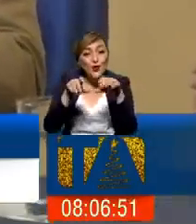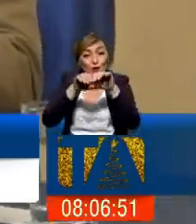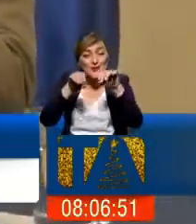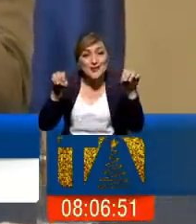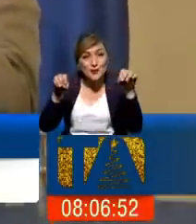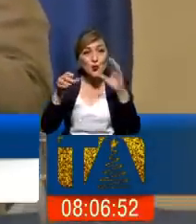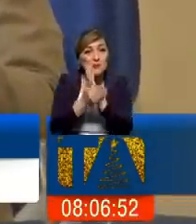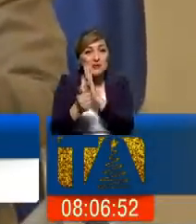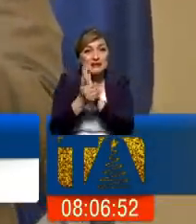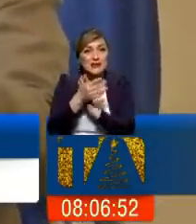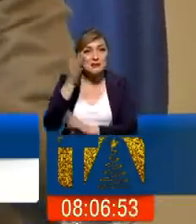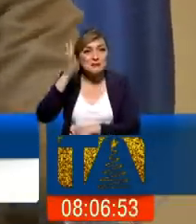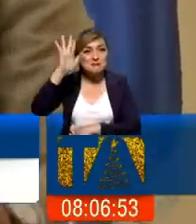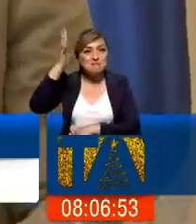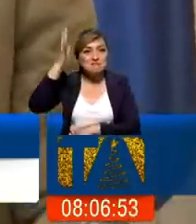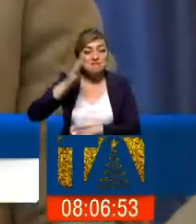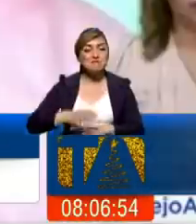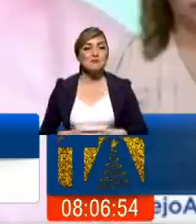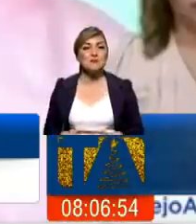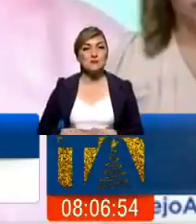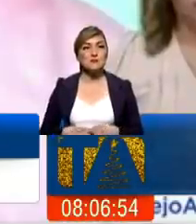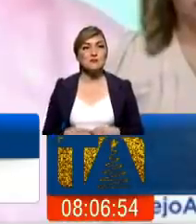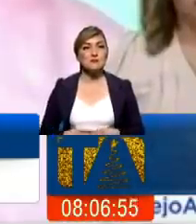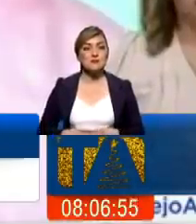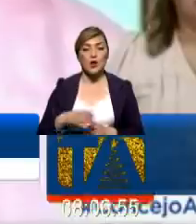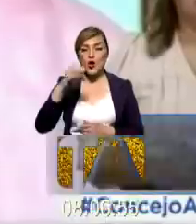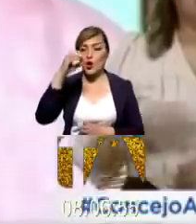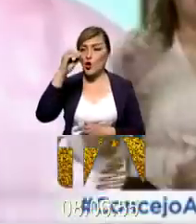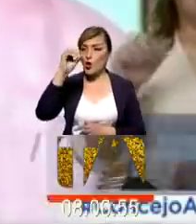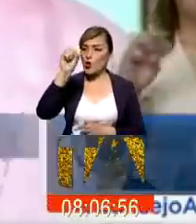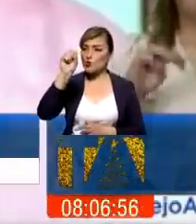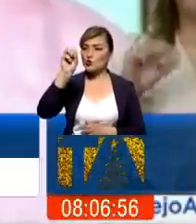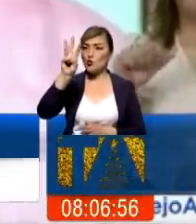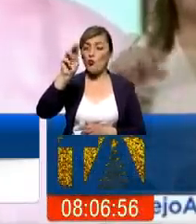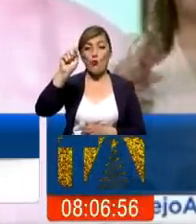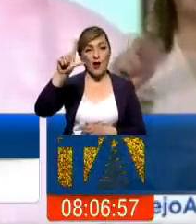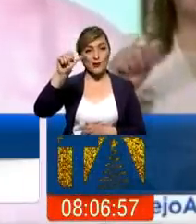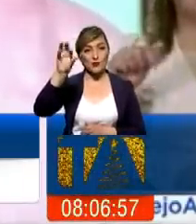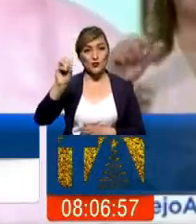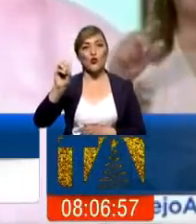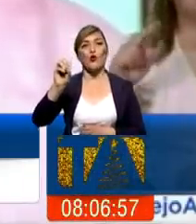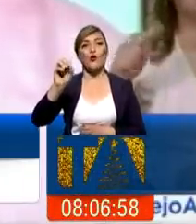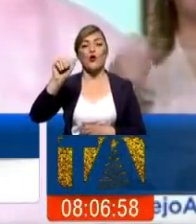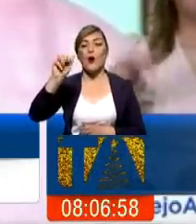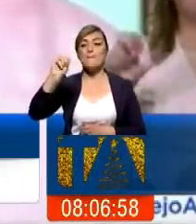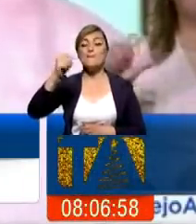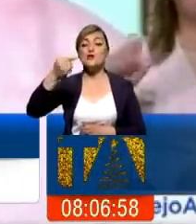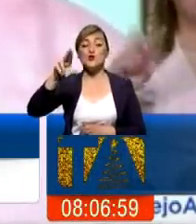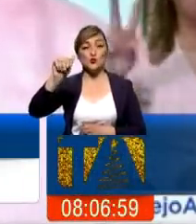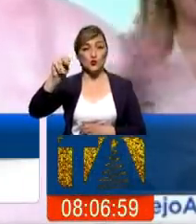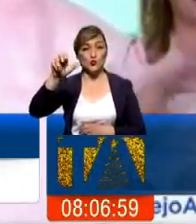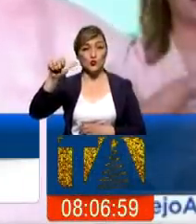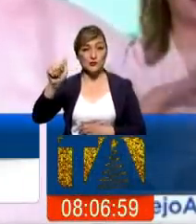acrediten que está capacitado para ocupar cargos directivos. Osvaldo Amaguaña Romero, de quien se señala que es técnico especializado en